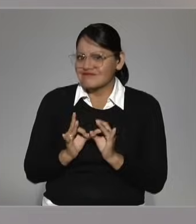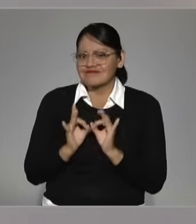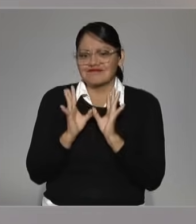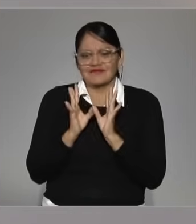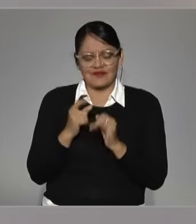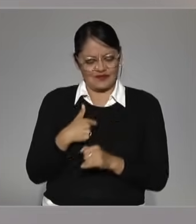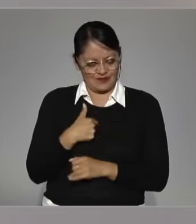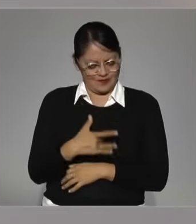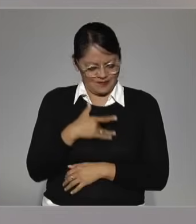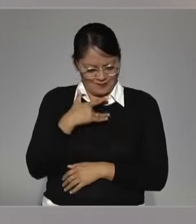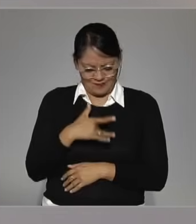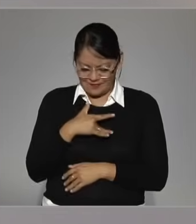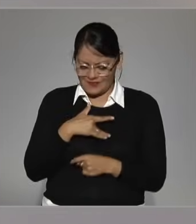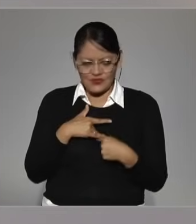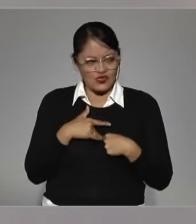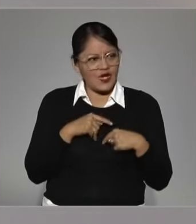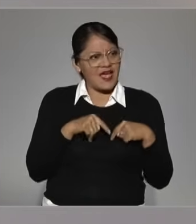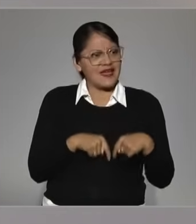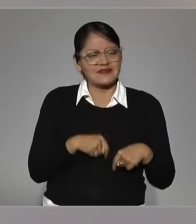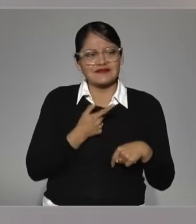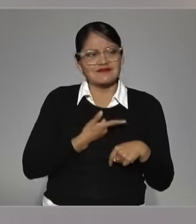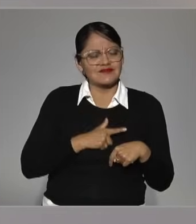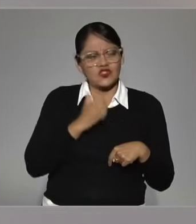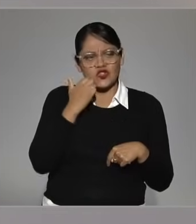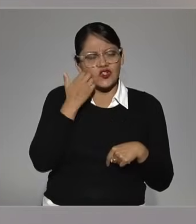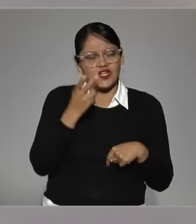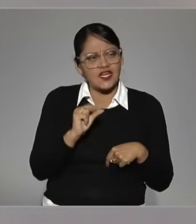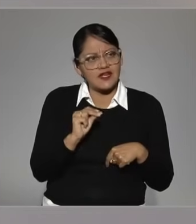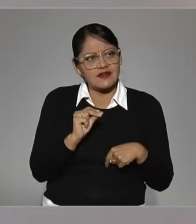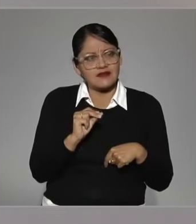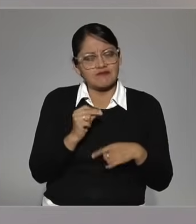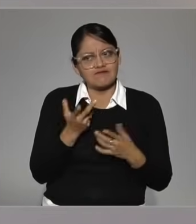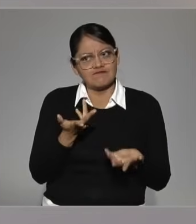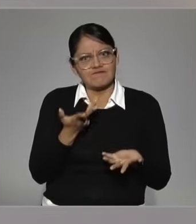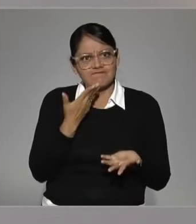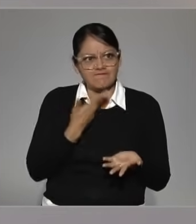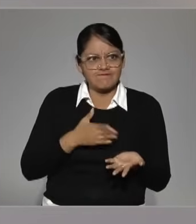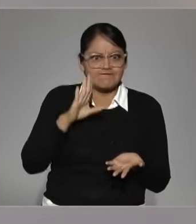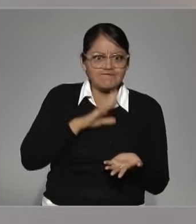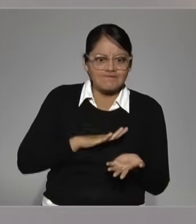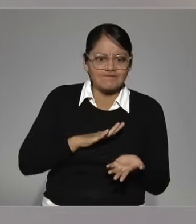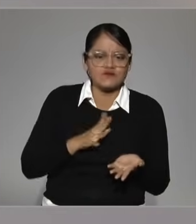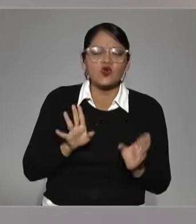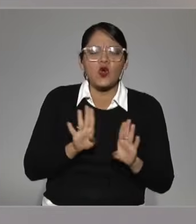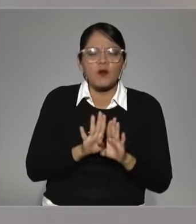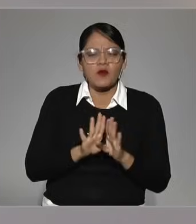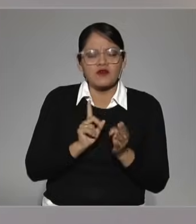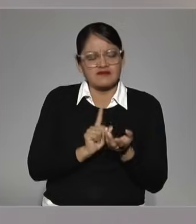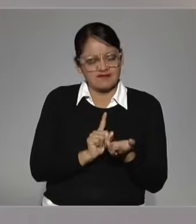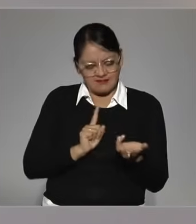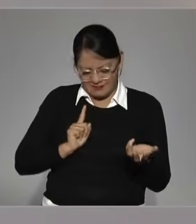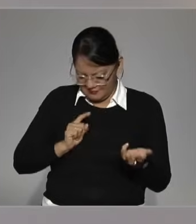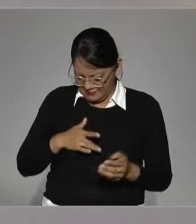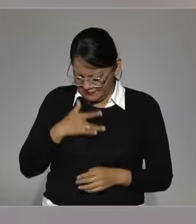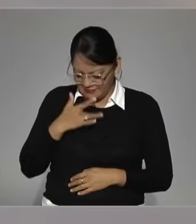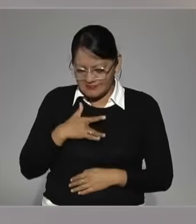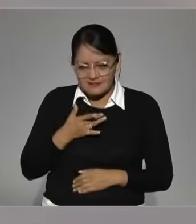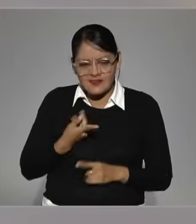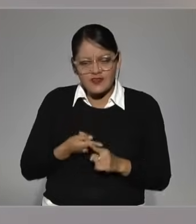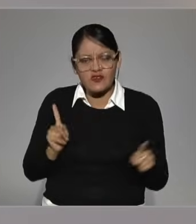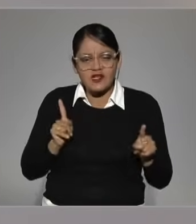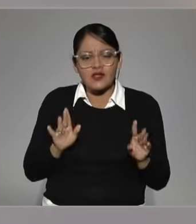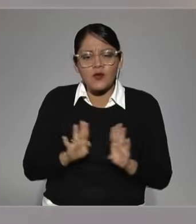te sientes justo donde no querías estar. ¿Esto es bueno? ¿Es malo? ¿Cómo podemos salir de esa sensación? Porque es solamente